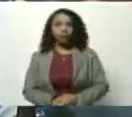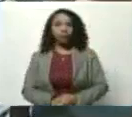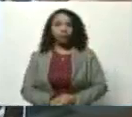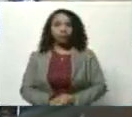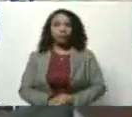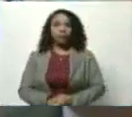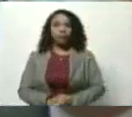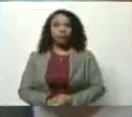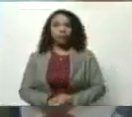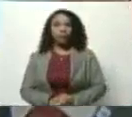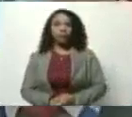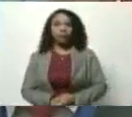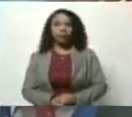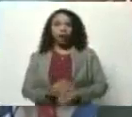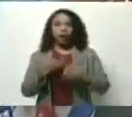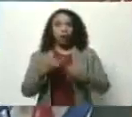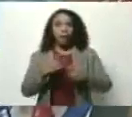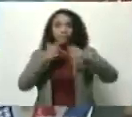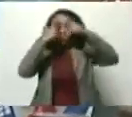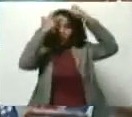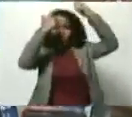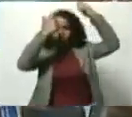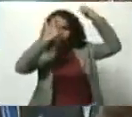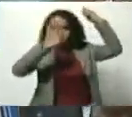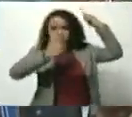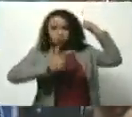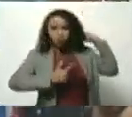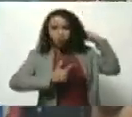e imposición de la medalla